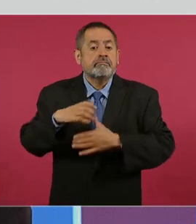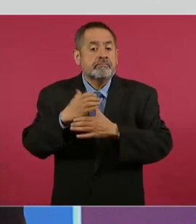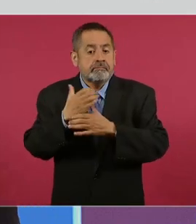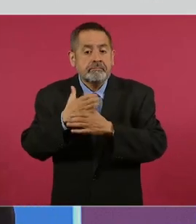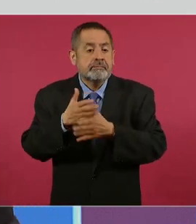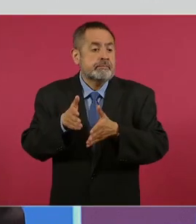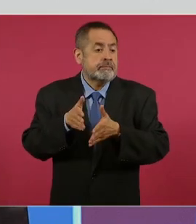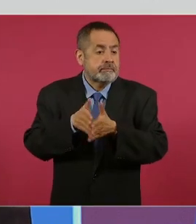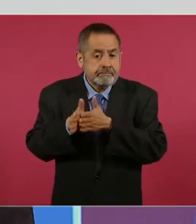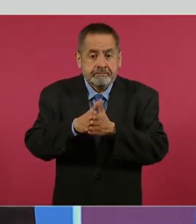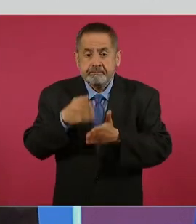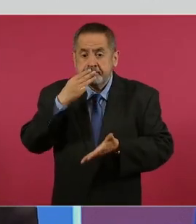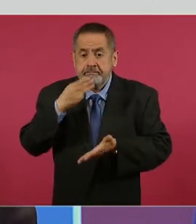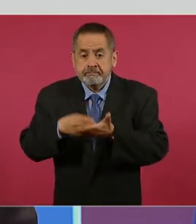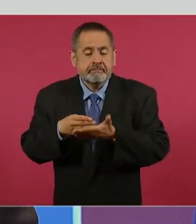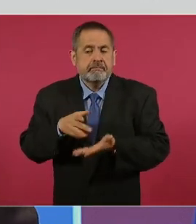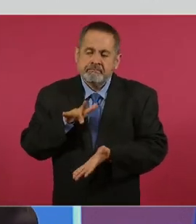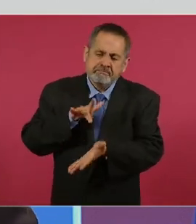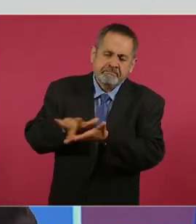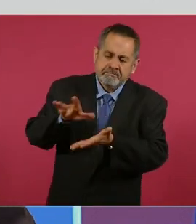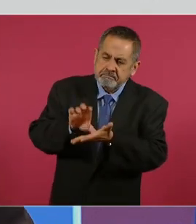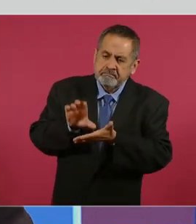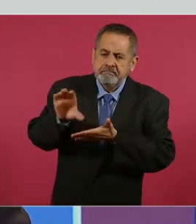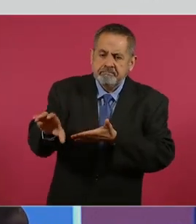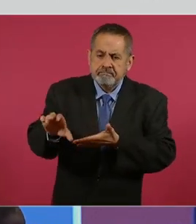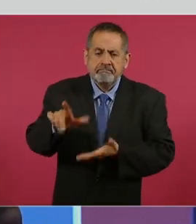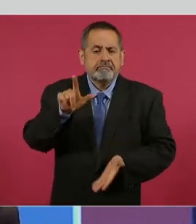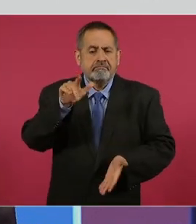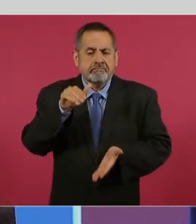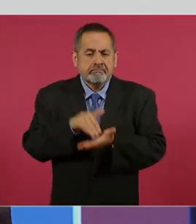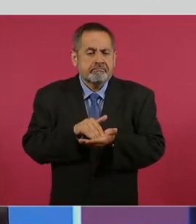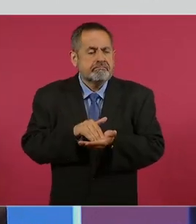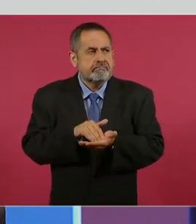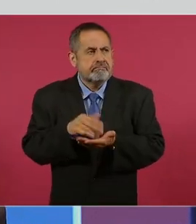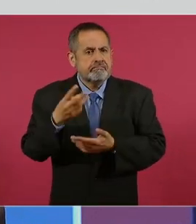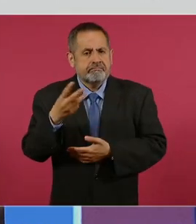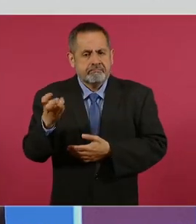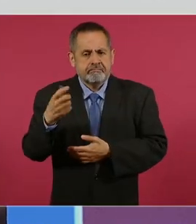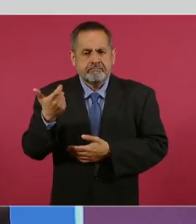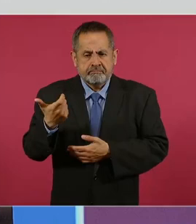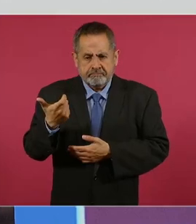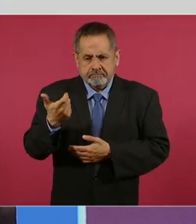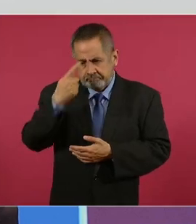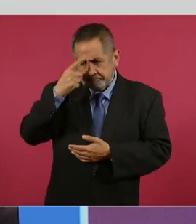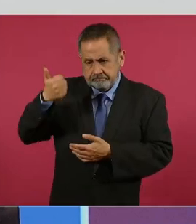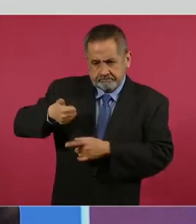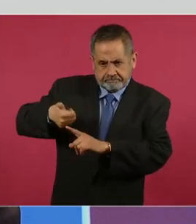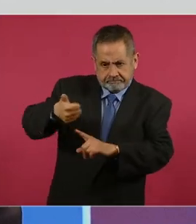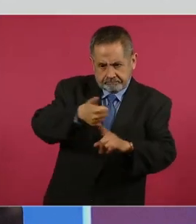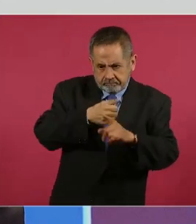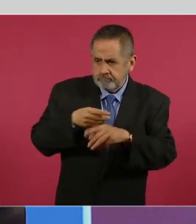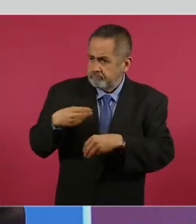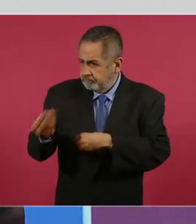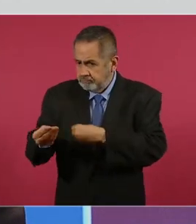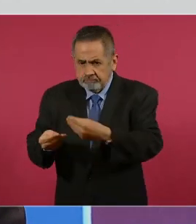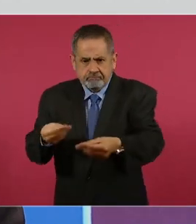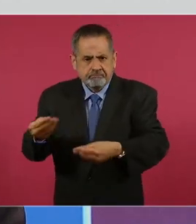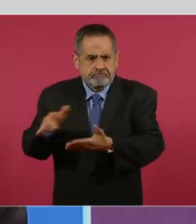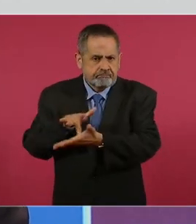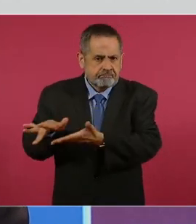que el apoyo este año ascenderá a 7,300 pesos por productor en relación a